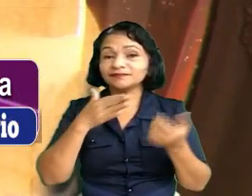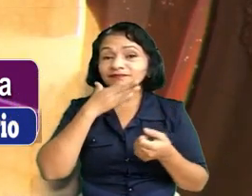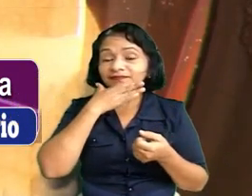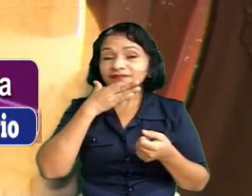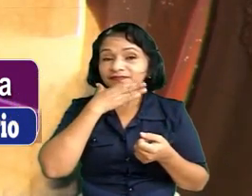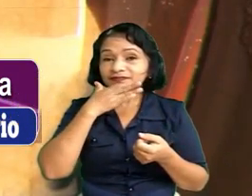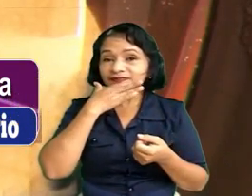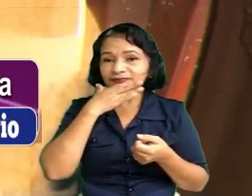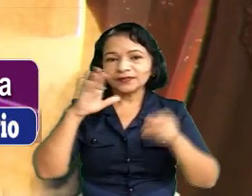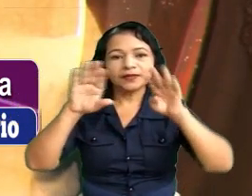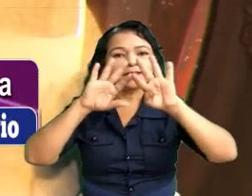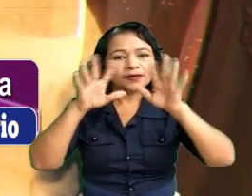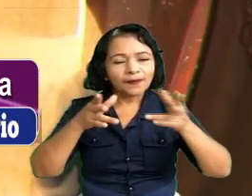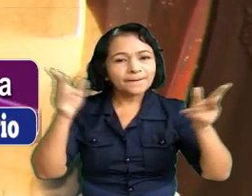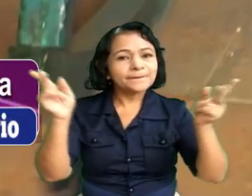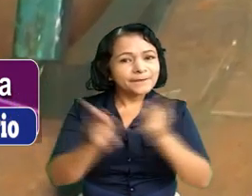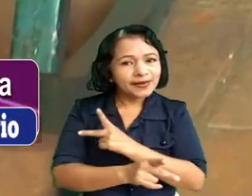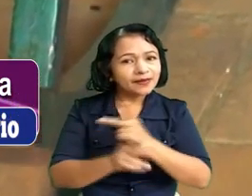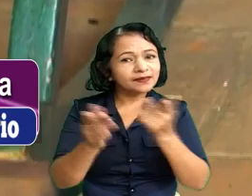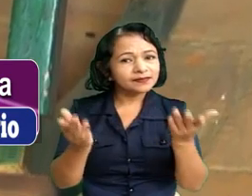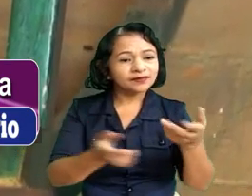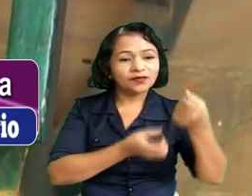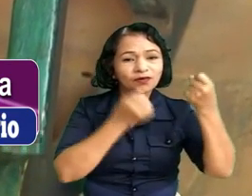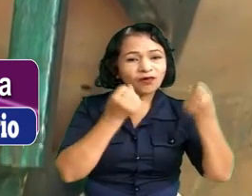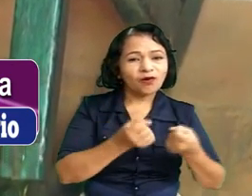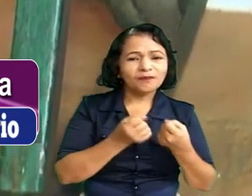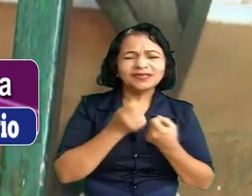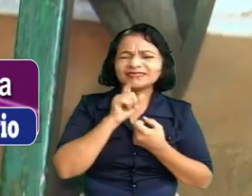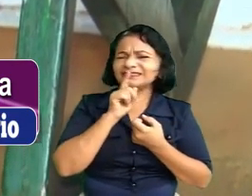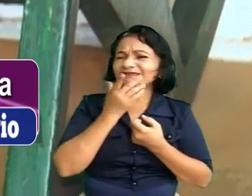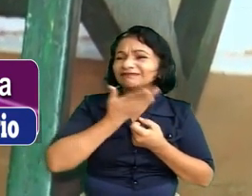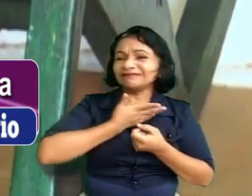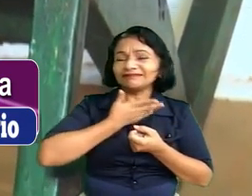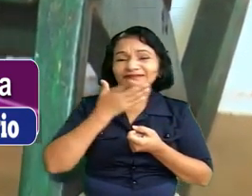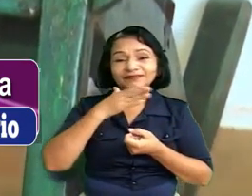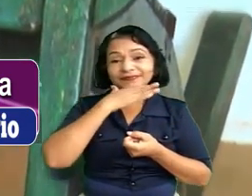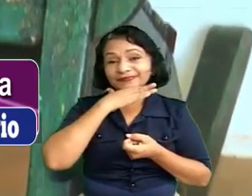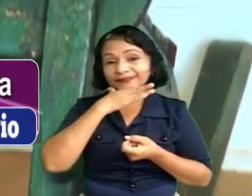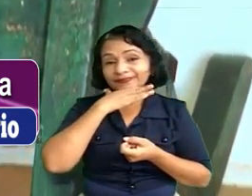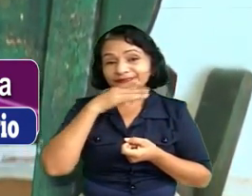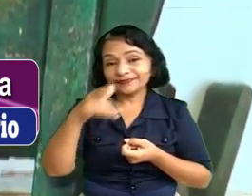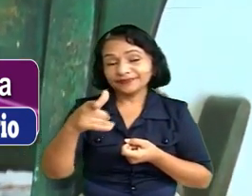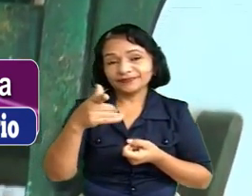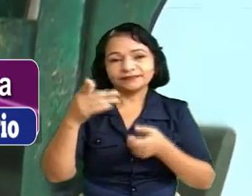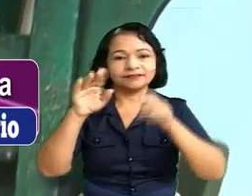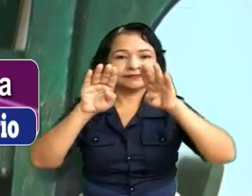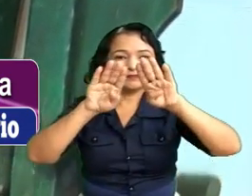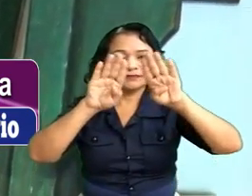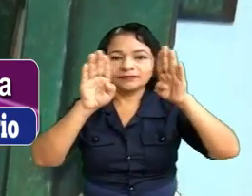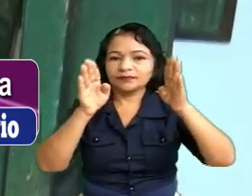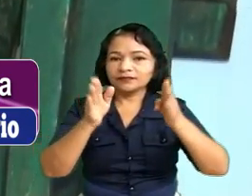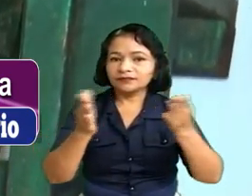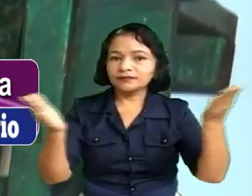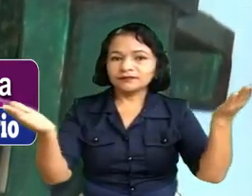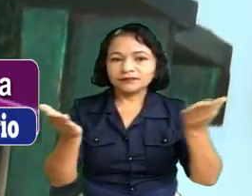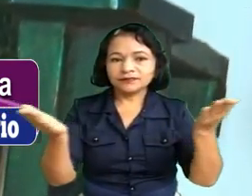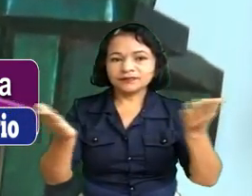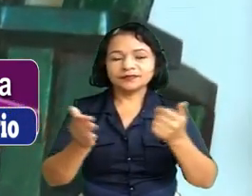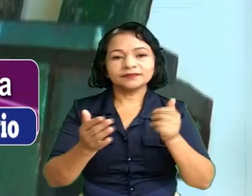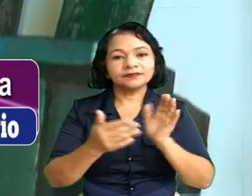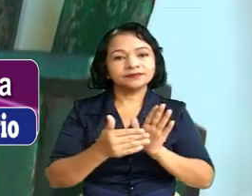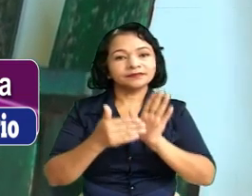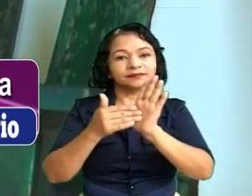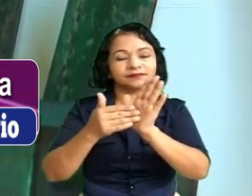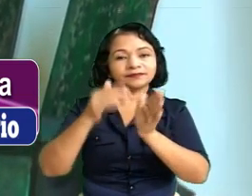difícil para una mujer. O sea, si los mismos hombres en ese momento era difícil de hacer una misión, imagínate para ella. Es que eso demuestra